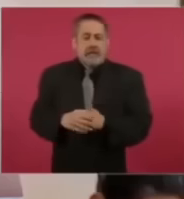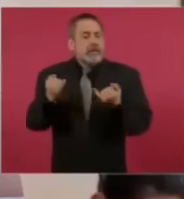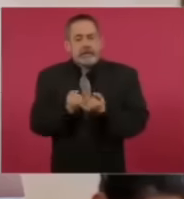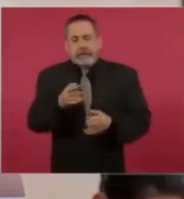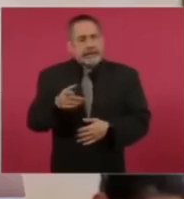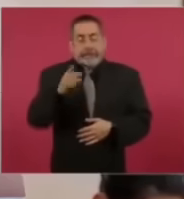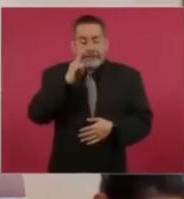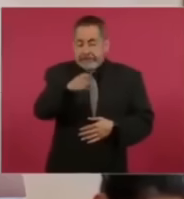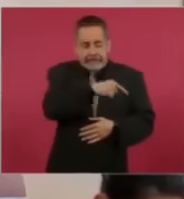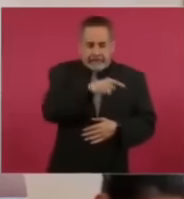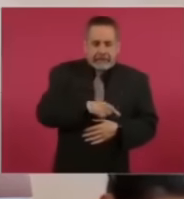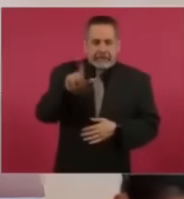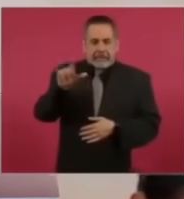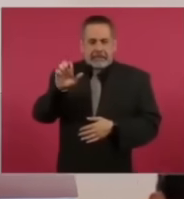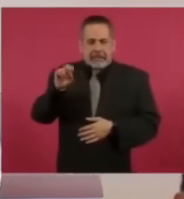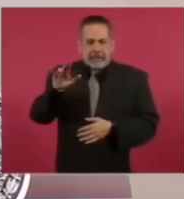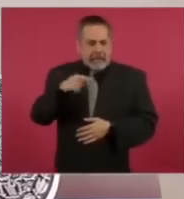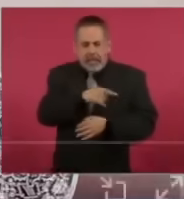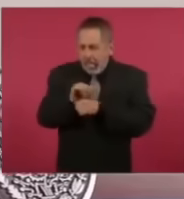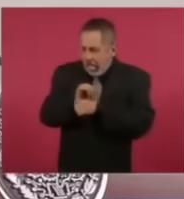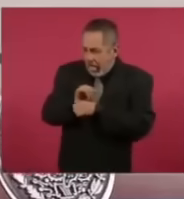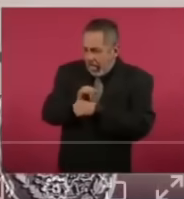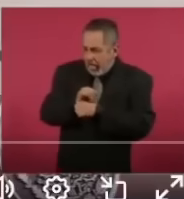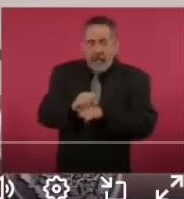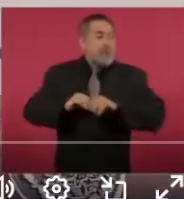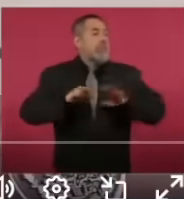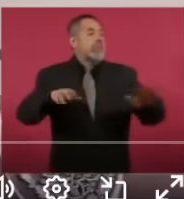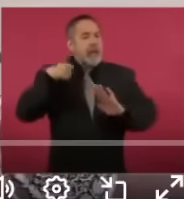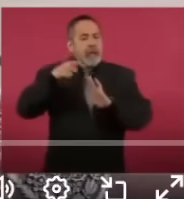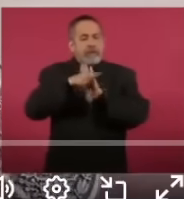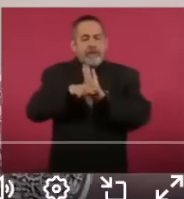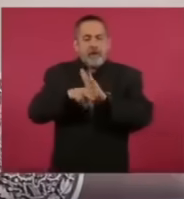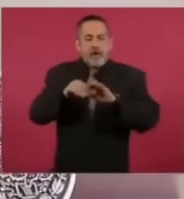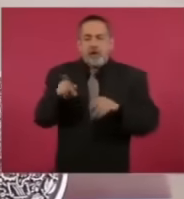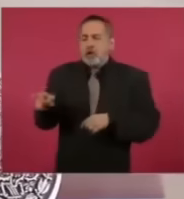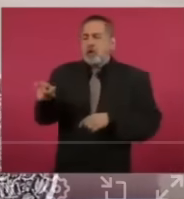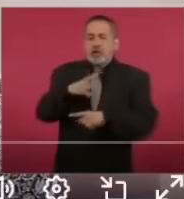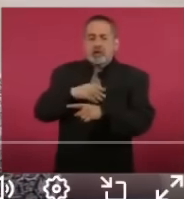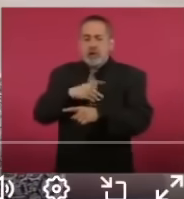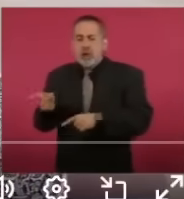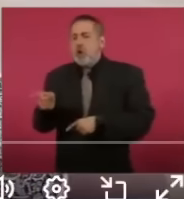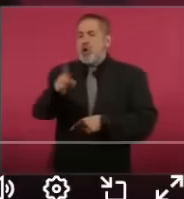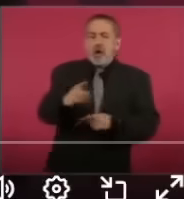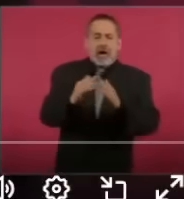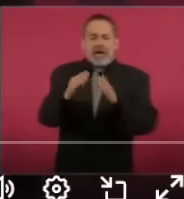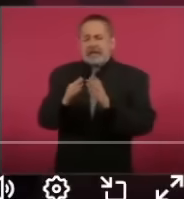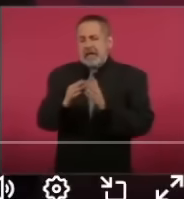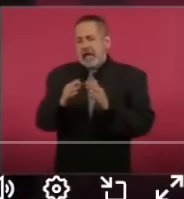Lenia lo de un video de un pleito de uno de sus hijos en una vecindad.